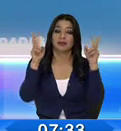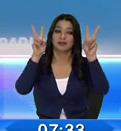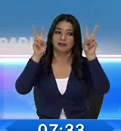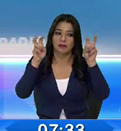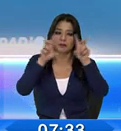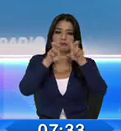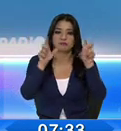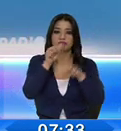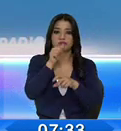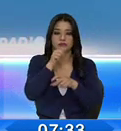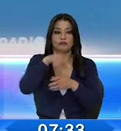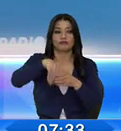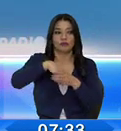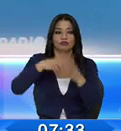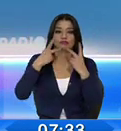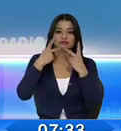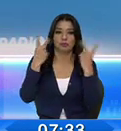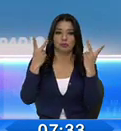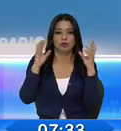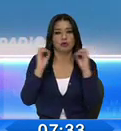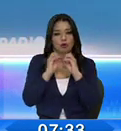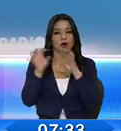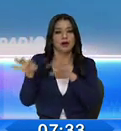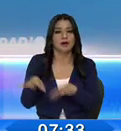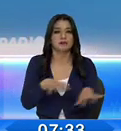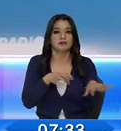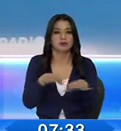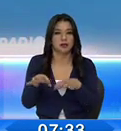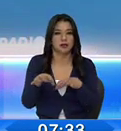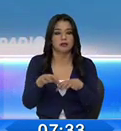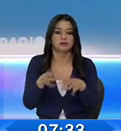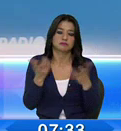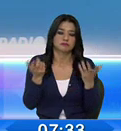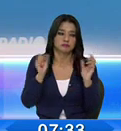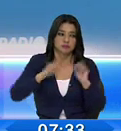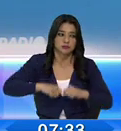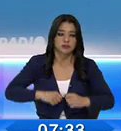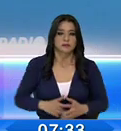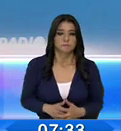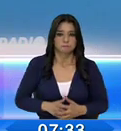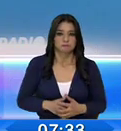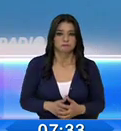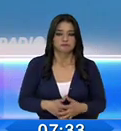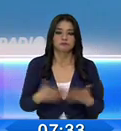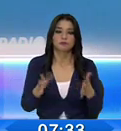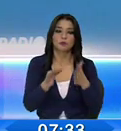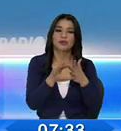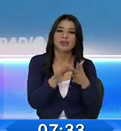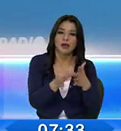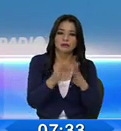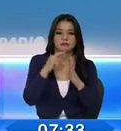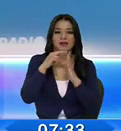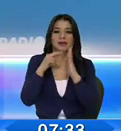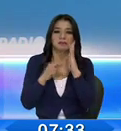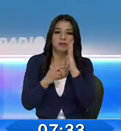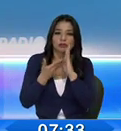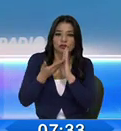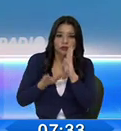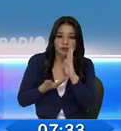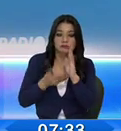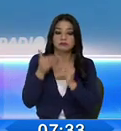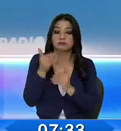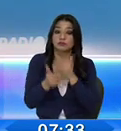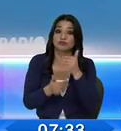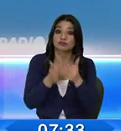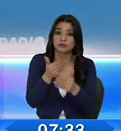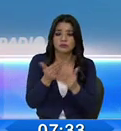que manejen fondos públicos o realicen actividades de interés público hemos elaborado unas guías para que este proceso